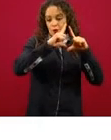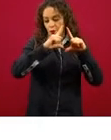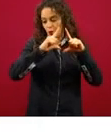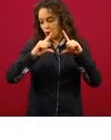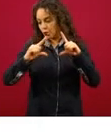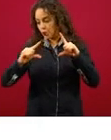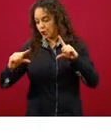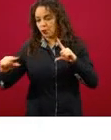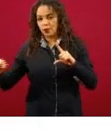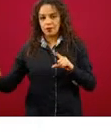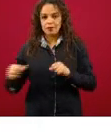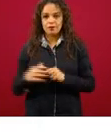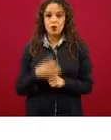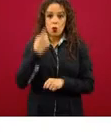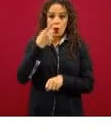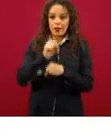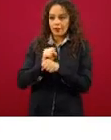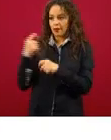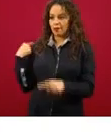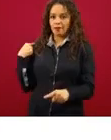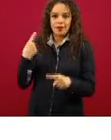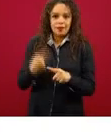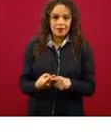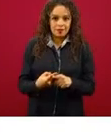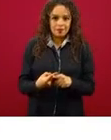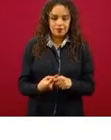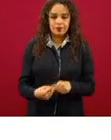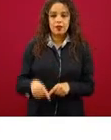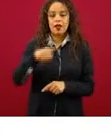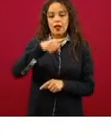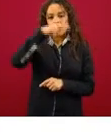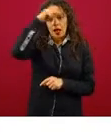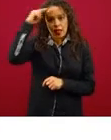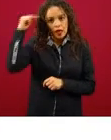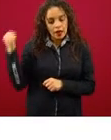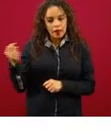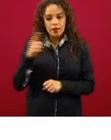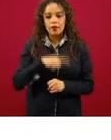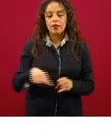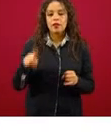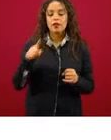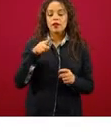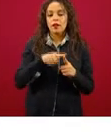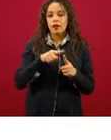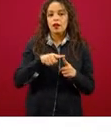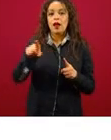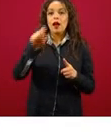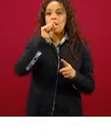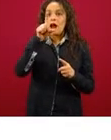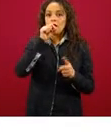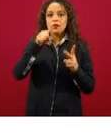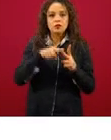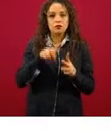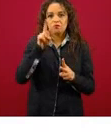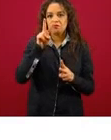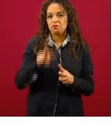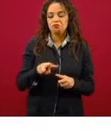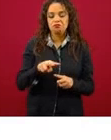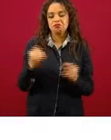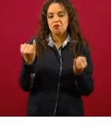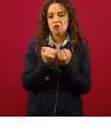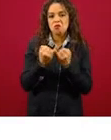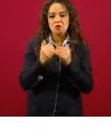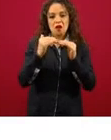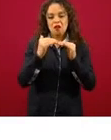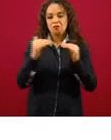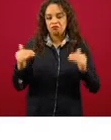semana a otra, que son Puebla y Nayarit. El estado de Jalisco se mantiene prácticamente sin movimiento, pero a partir de